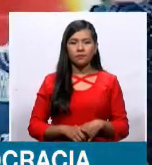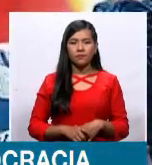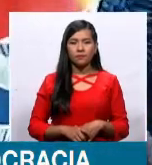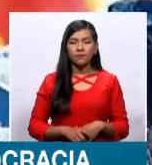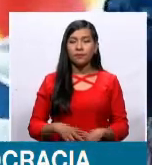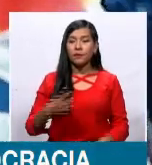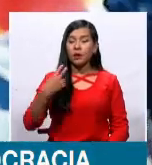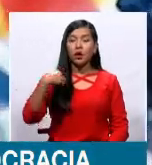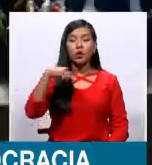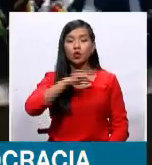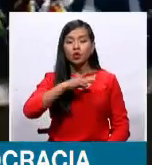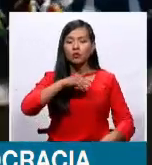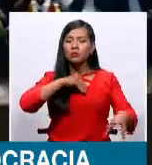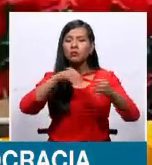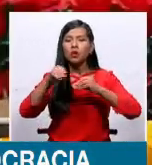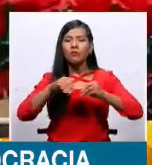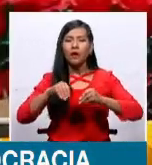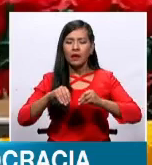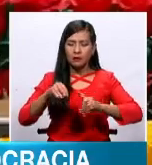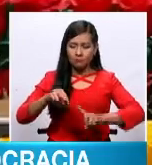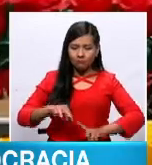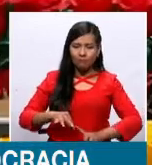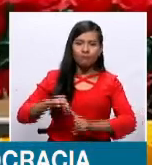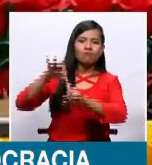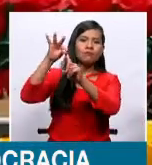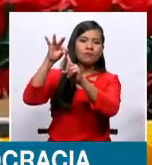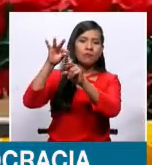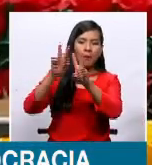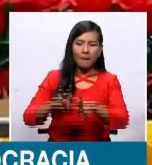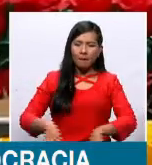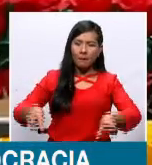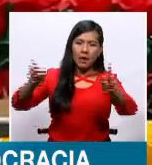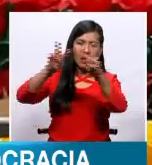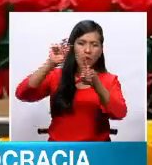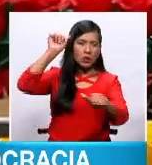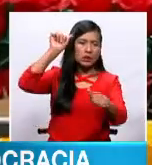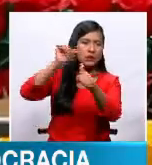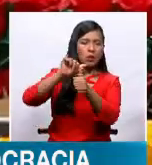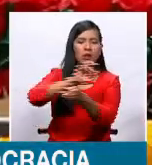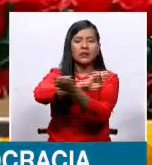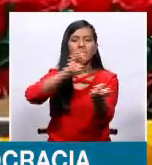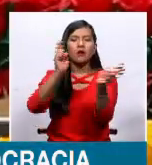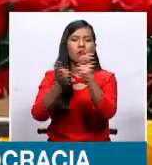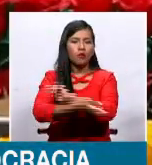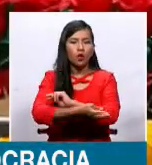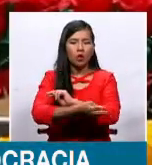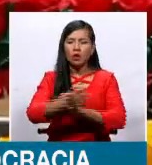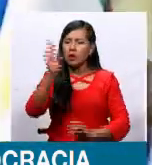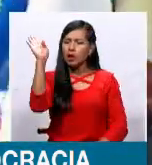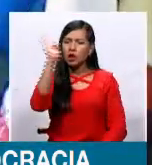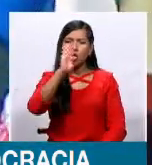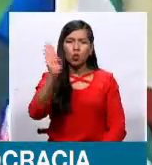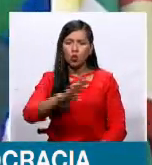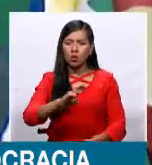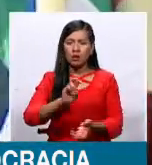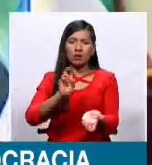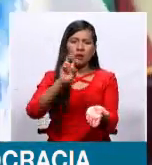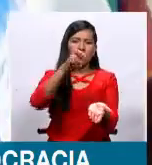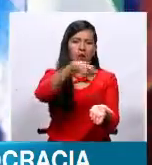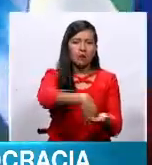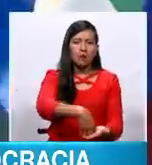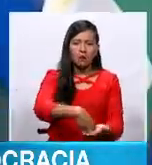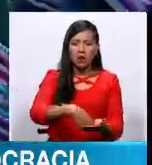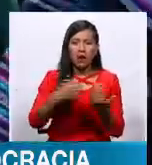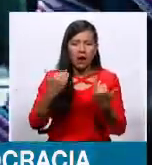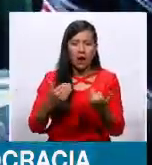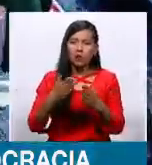Nos mueven principios y valores revolucionarios que nunca se doblegará ni nunca se